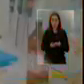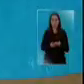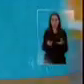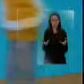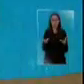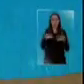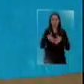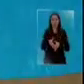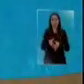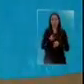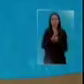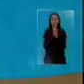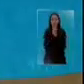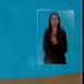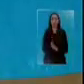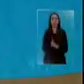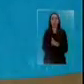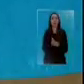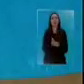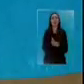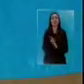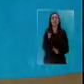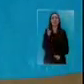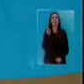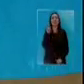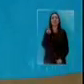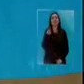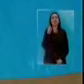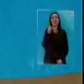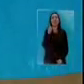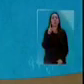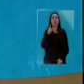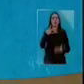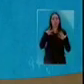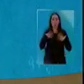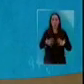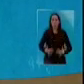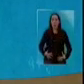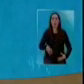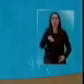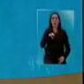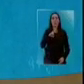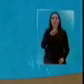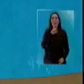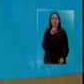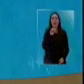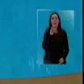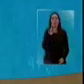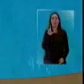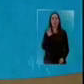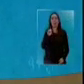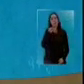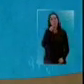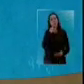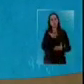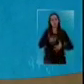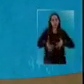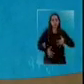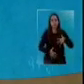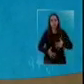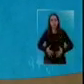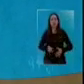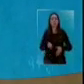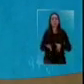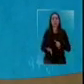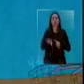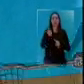elementos en conjunto, nos encontramos con lo que se llama el síndrome metabólico. Y este es el síndrome metabólico el que está relacionado con la